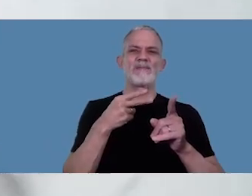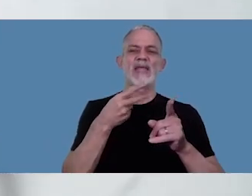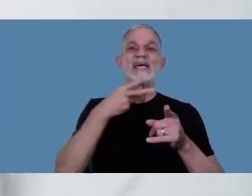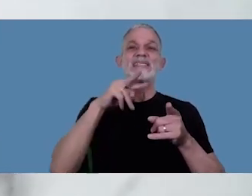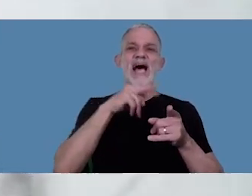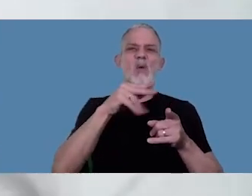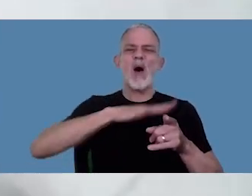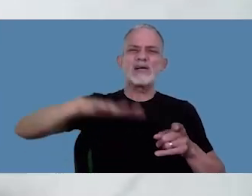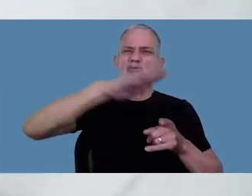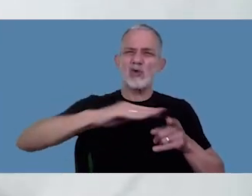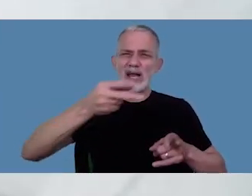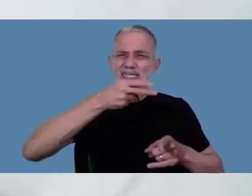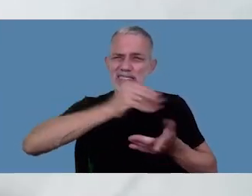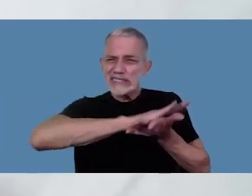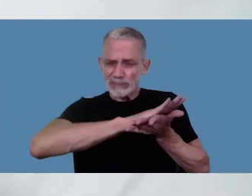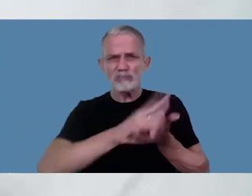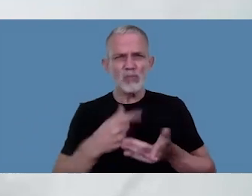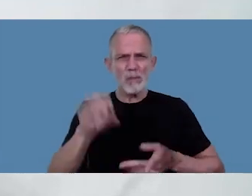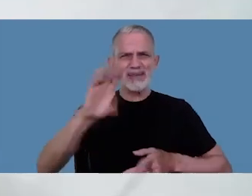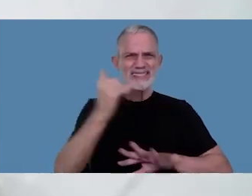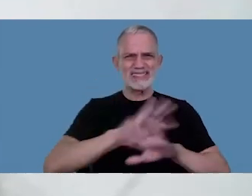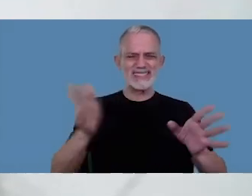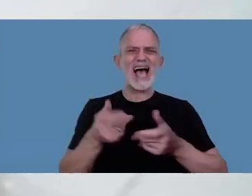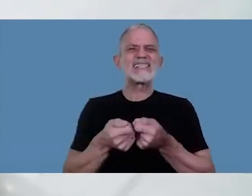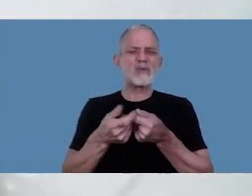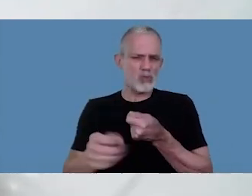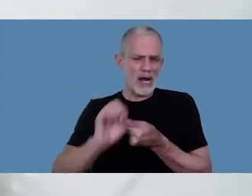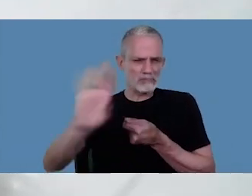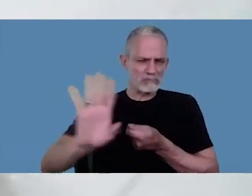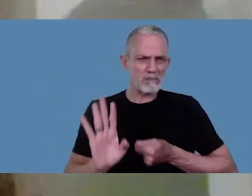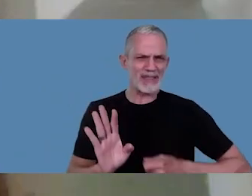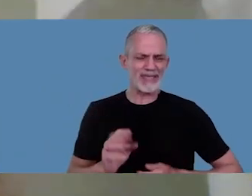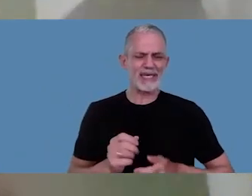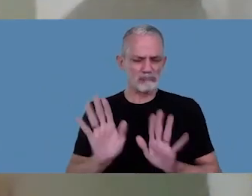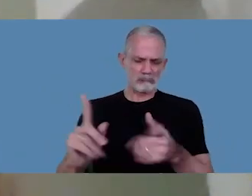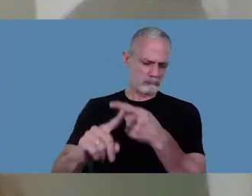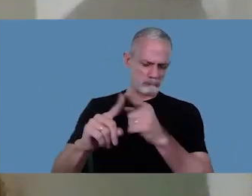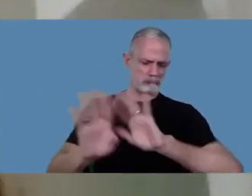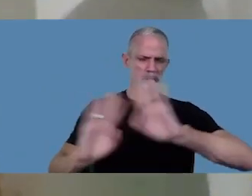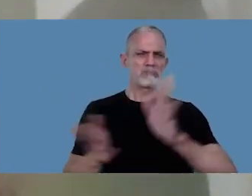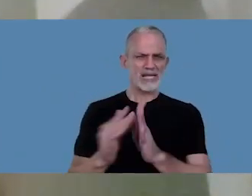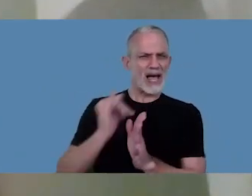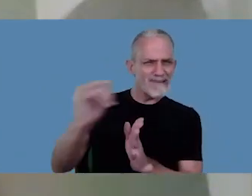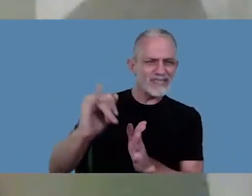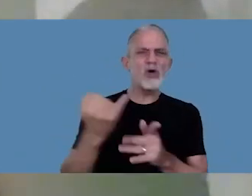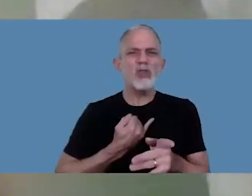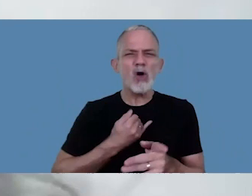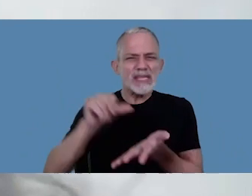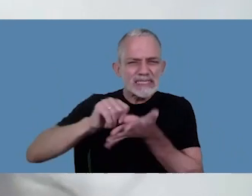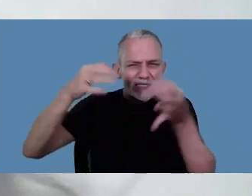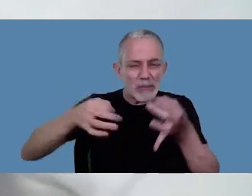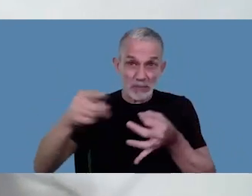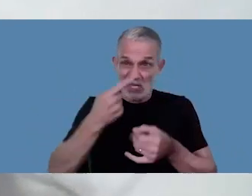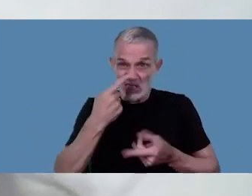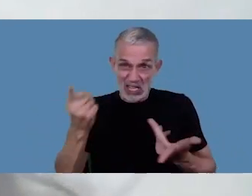zonas muy desérticas, yo le pasé mi celular Bueno. para indicarle exactamente el lugar, si a él le